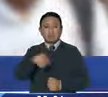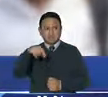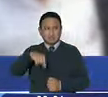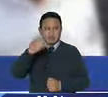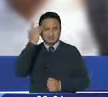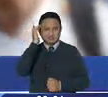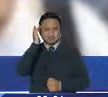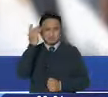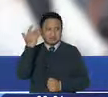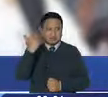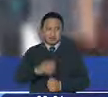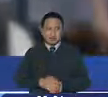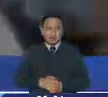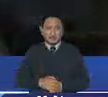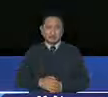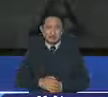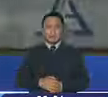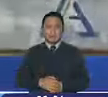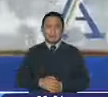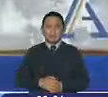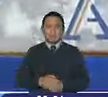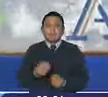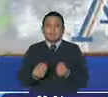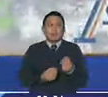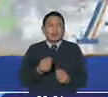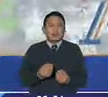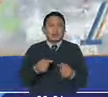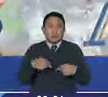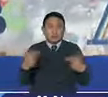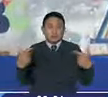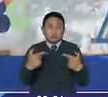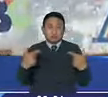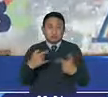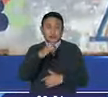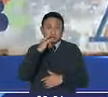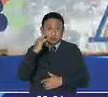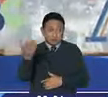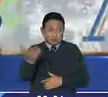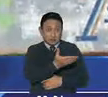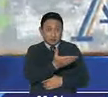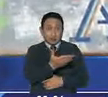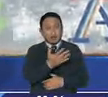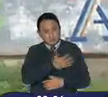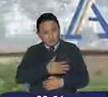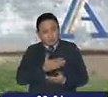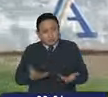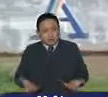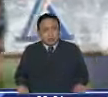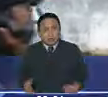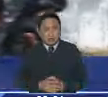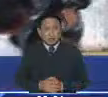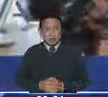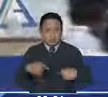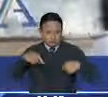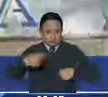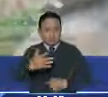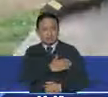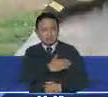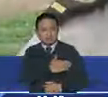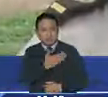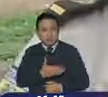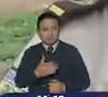quita el sueño a cualquiera. ¿Qué esperamos? ¿A que haya una balacera y mueran tantos niños? O sea, por favor, pues, ya pónganse la mano en el corazón.